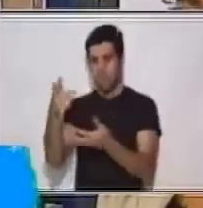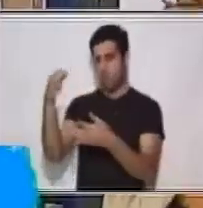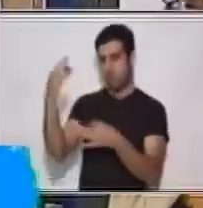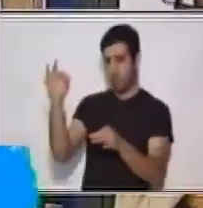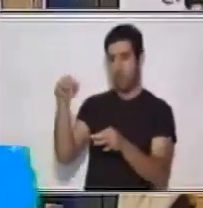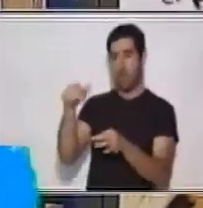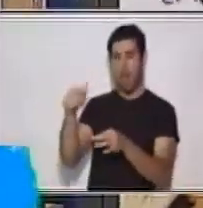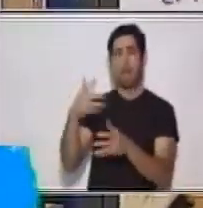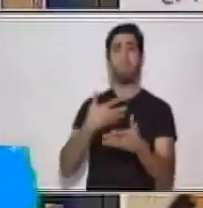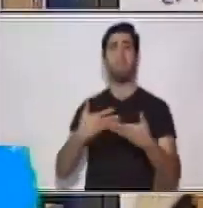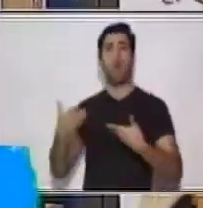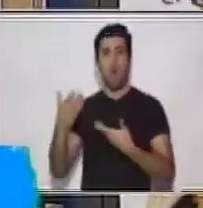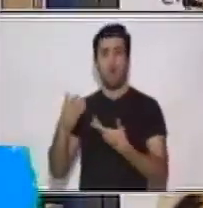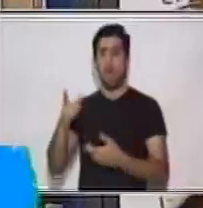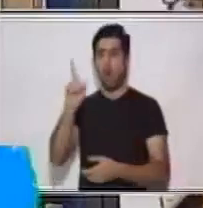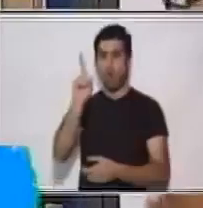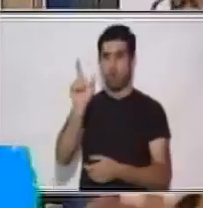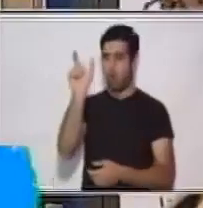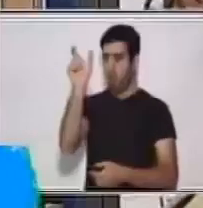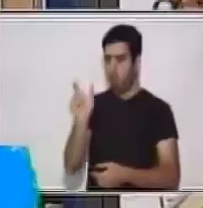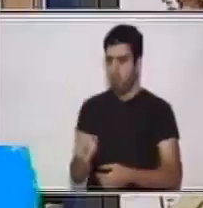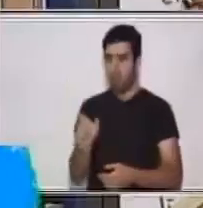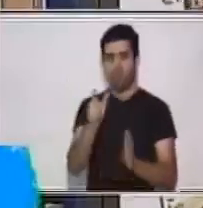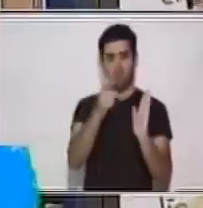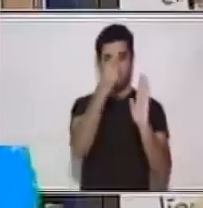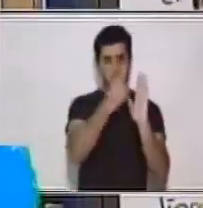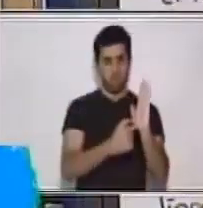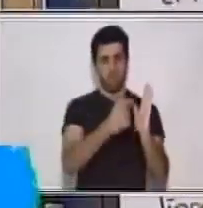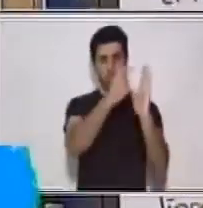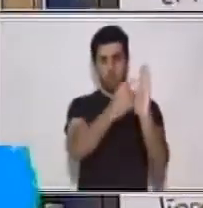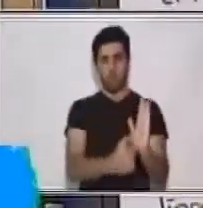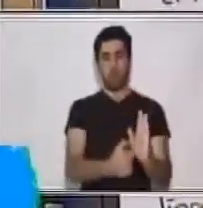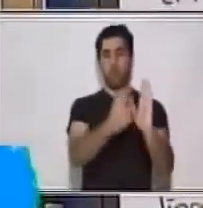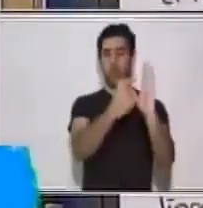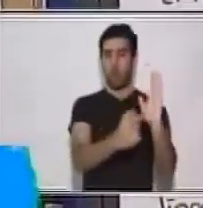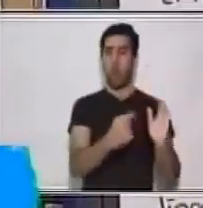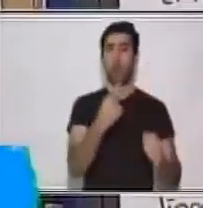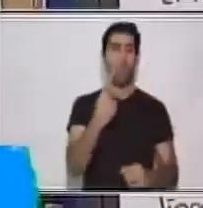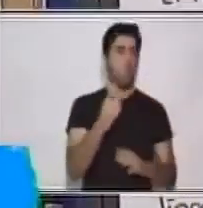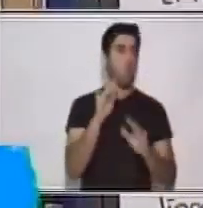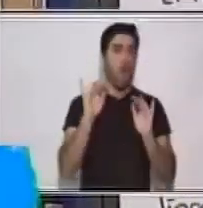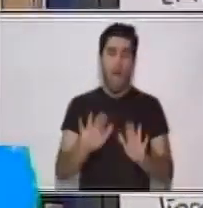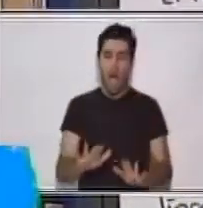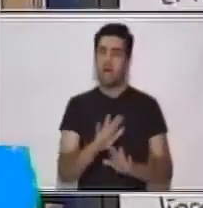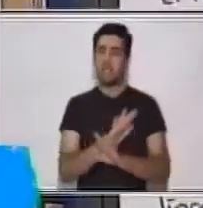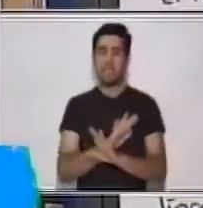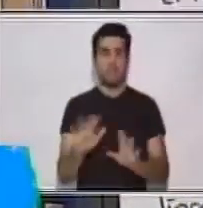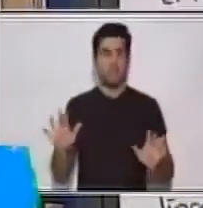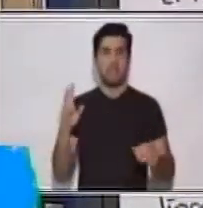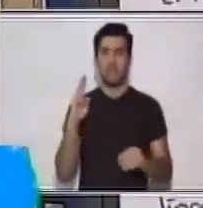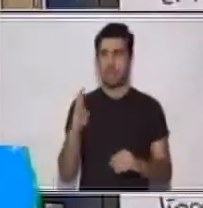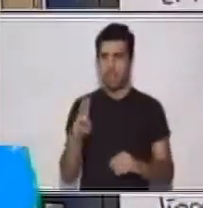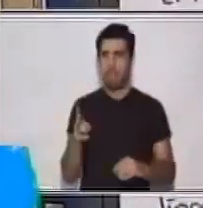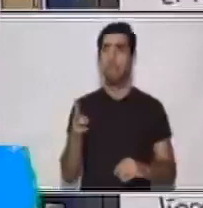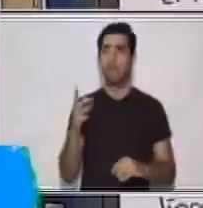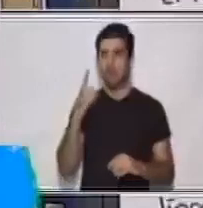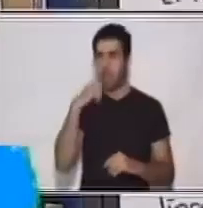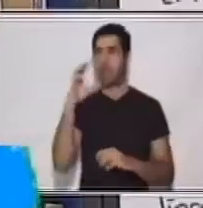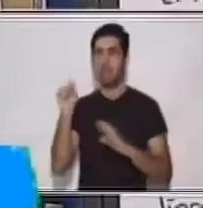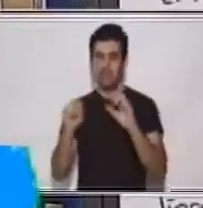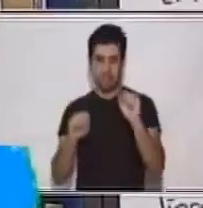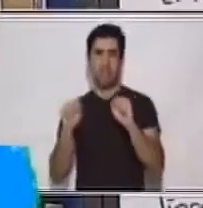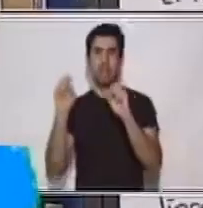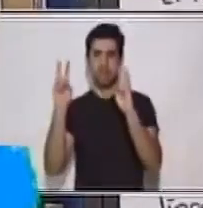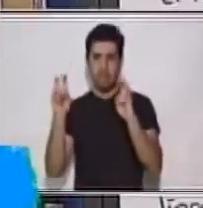de poemas van a estar uno en cada página. Eso es a nivel o tomando en cuenta el criterio